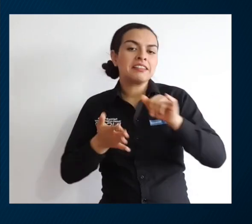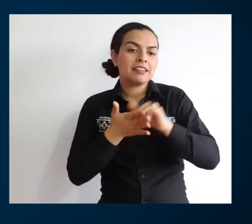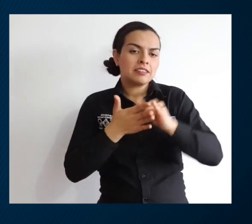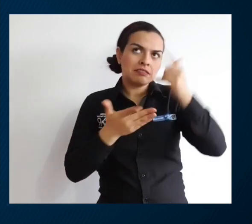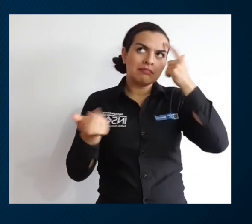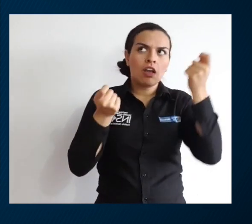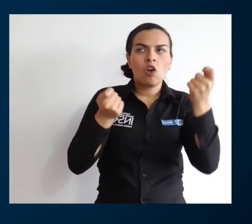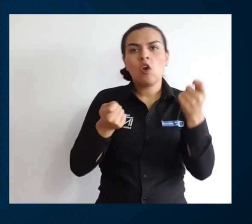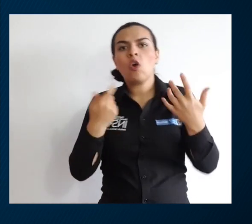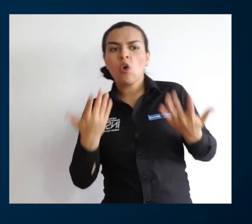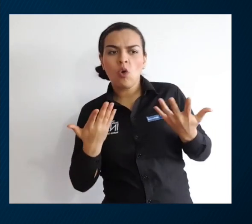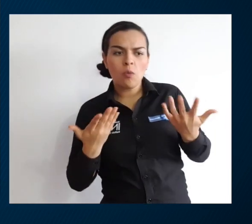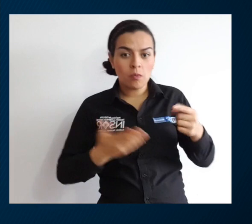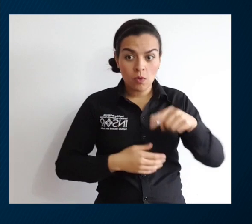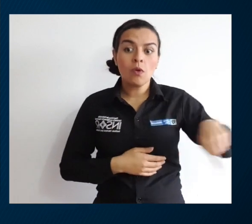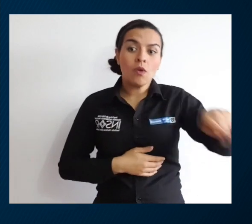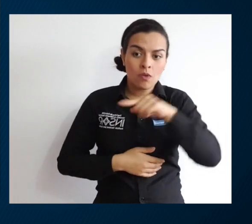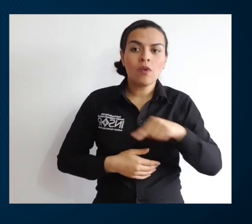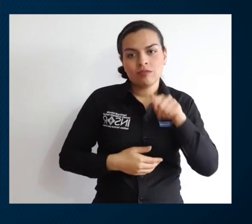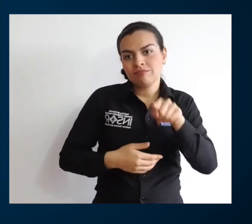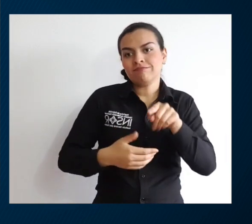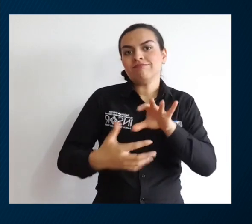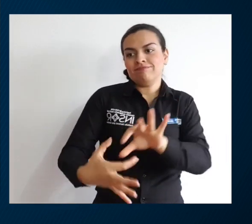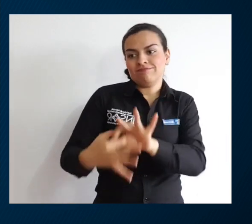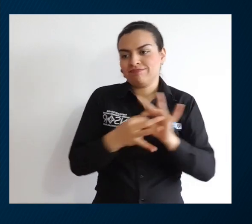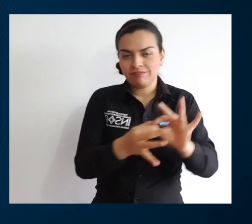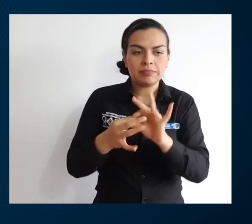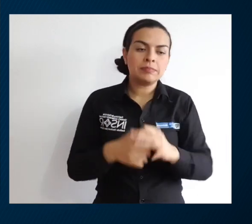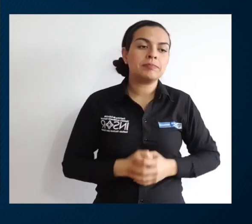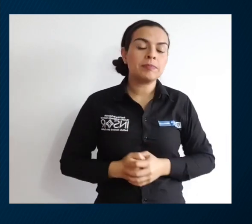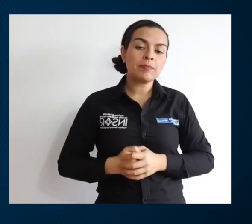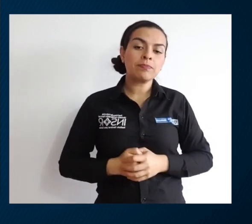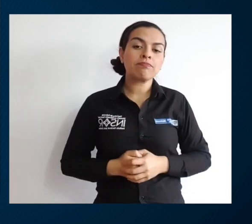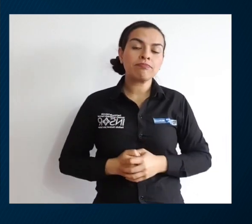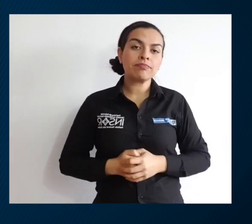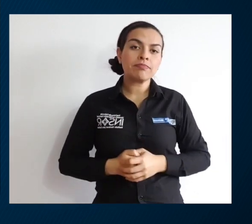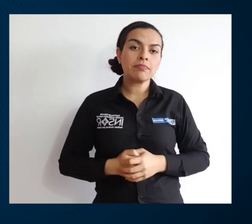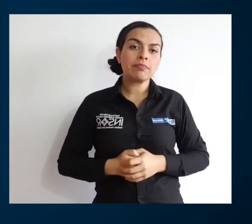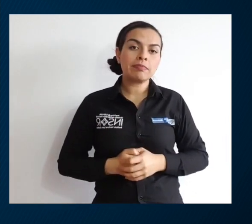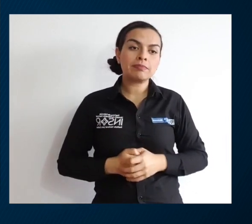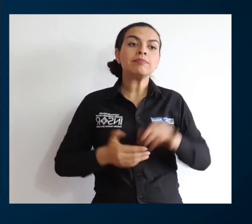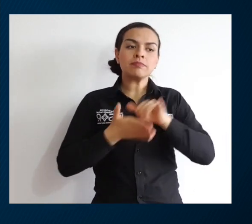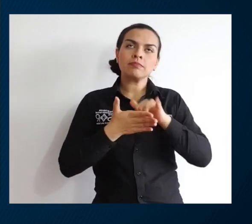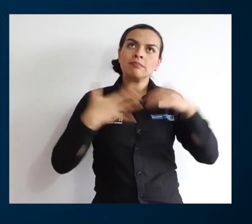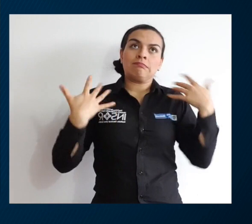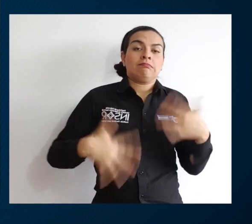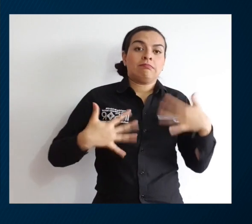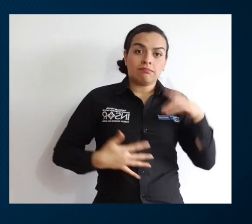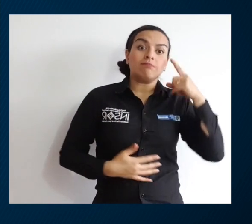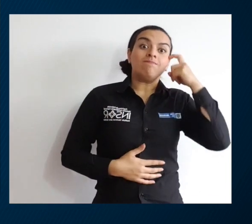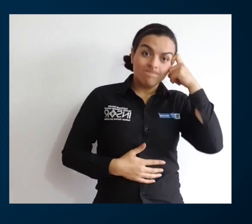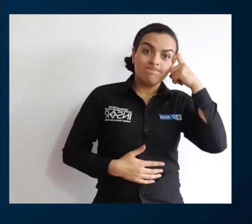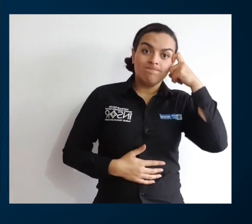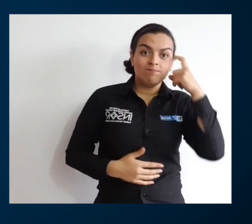inversión de hacer un envío por correo certificado. Entonces, de alguna manera, pues hemos cumplido eficientemente con ese